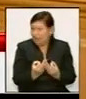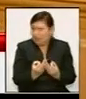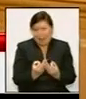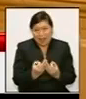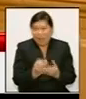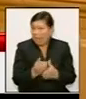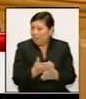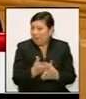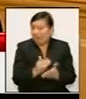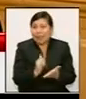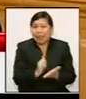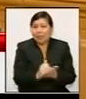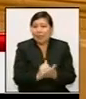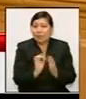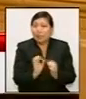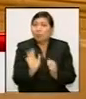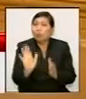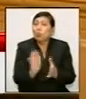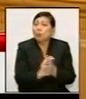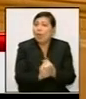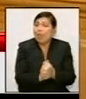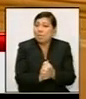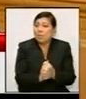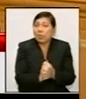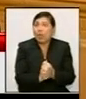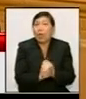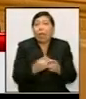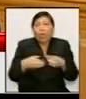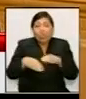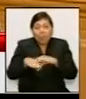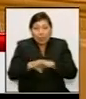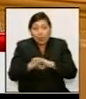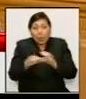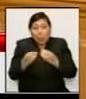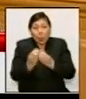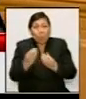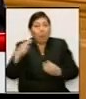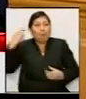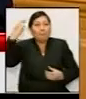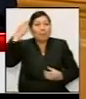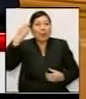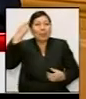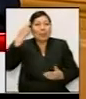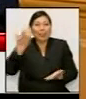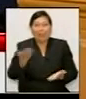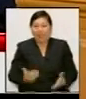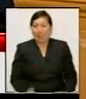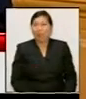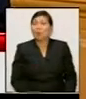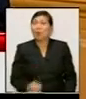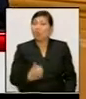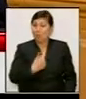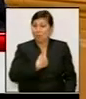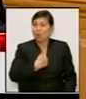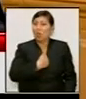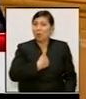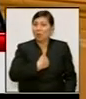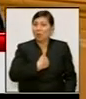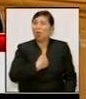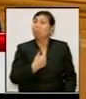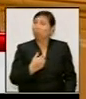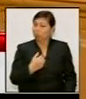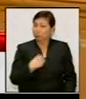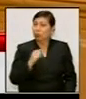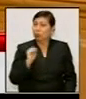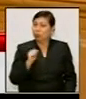es parte de aquellos que fuimos sus amigos, militantes y correligionarios. Particularmente, quien habla, tuvo la